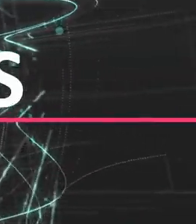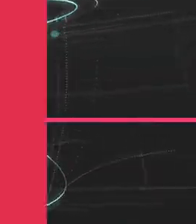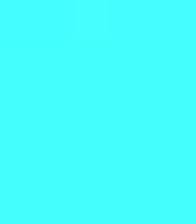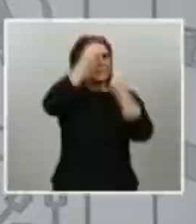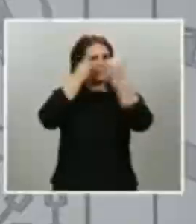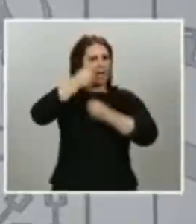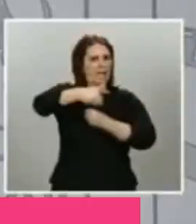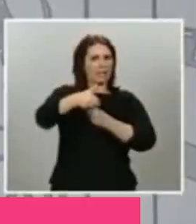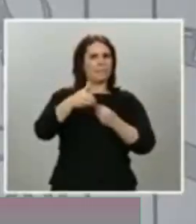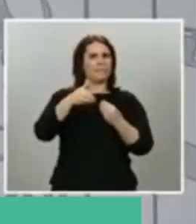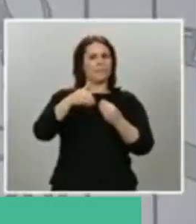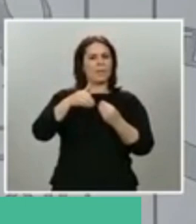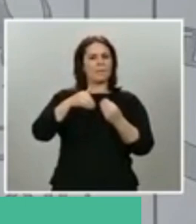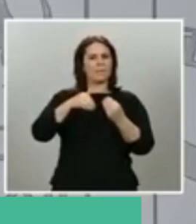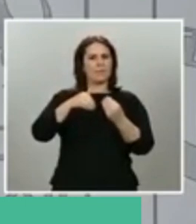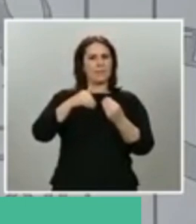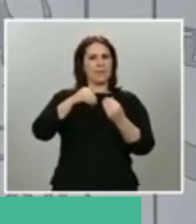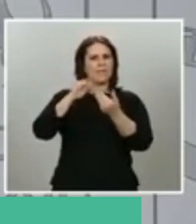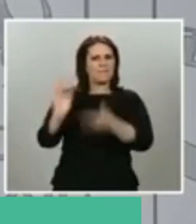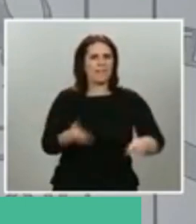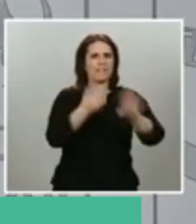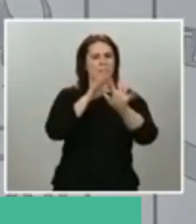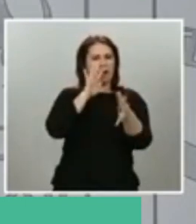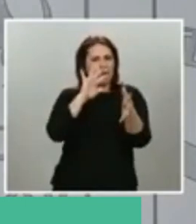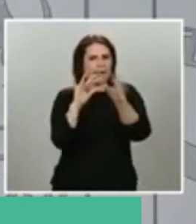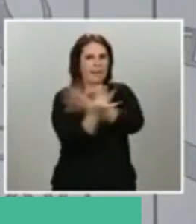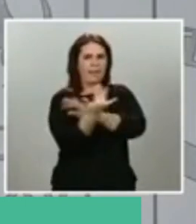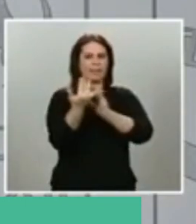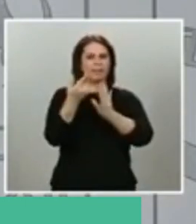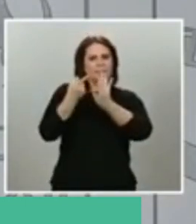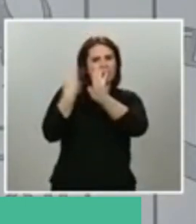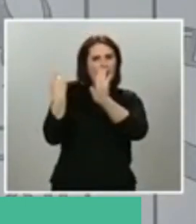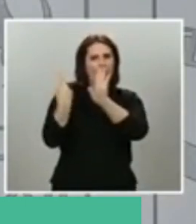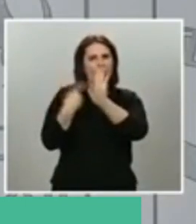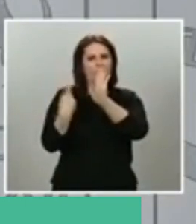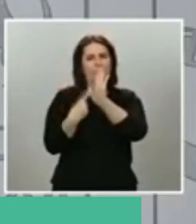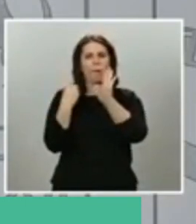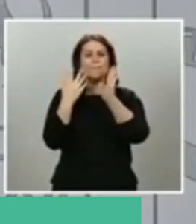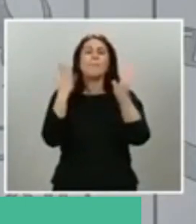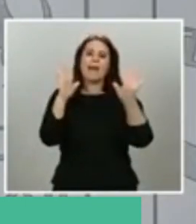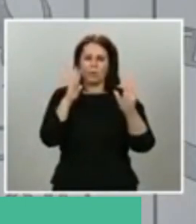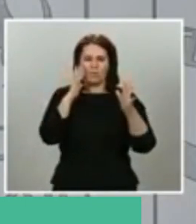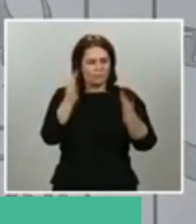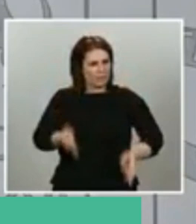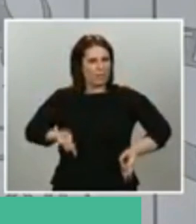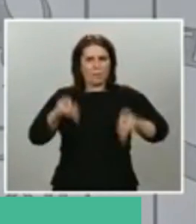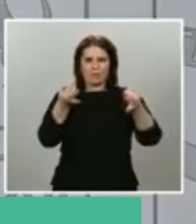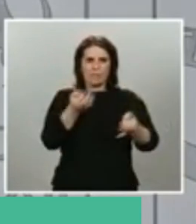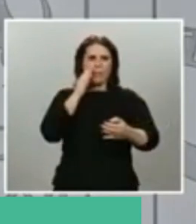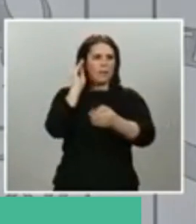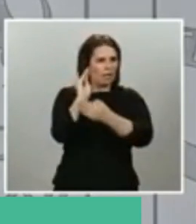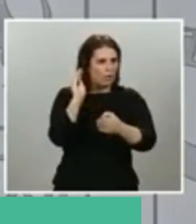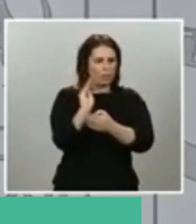y por lo tanto yo creo que con mucha precaución y con mucho cuidado podemos ir estando